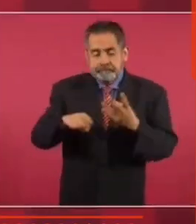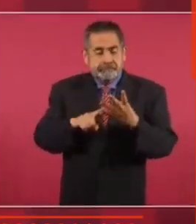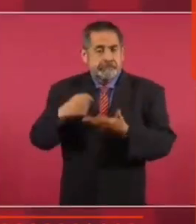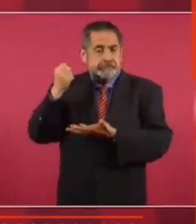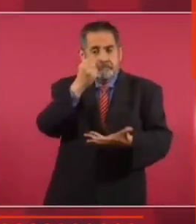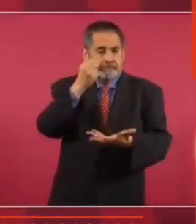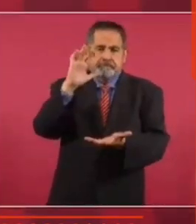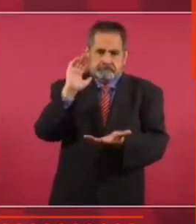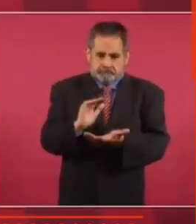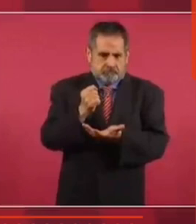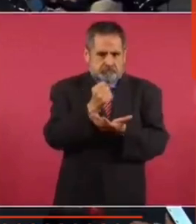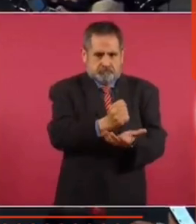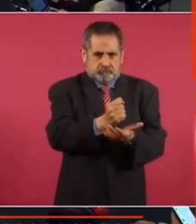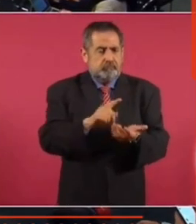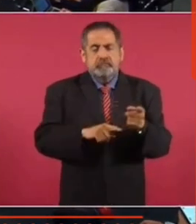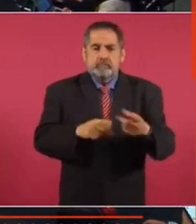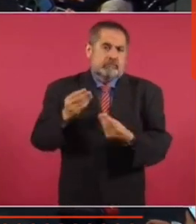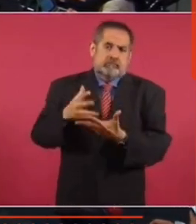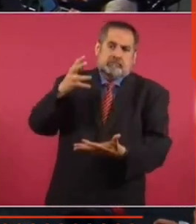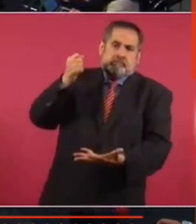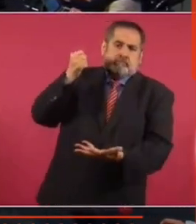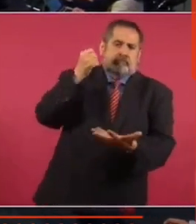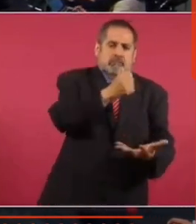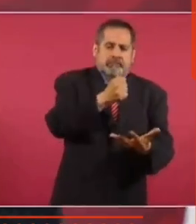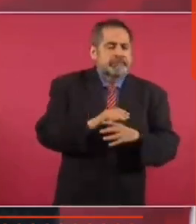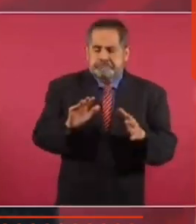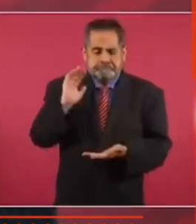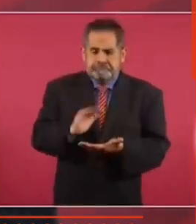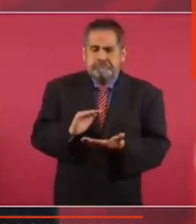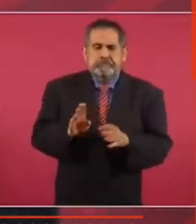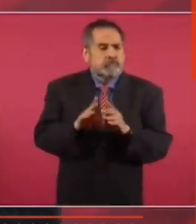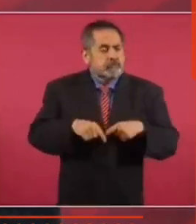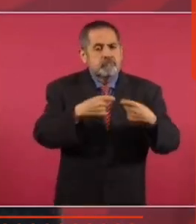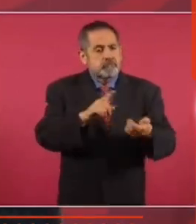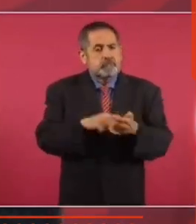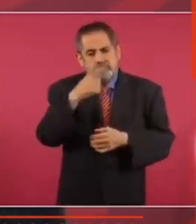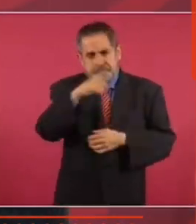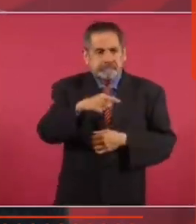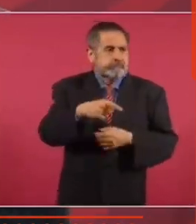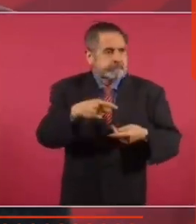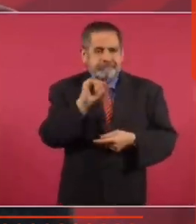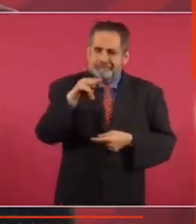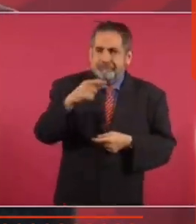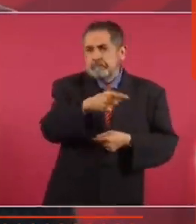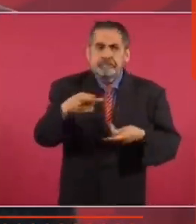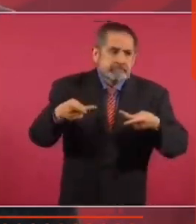presupuesto, porque es mucho dinero el que se está destinando a la organización de las elecciones,